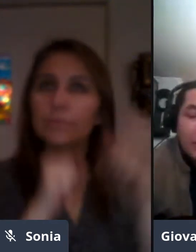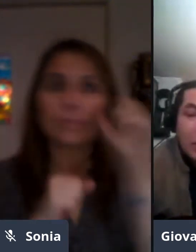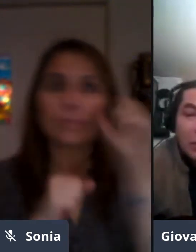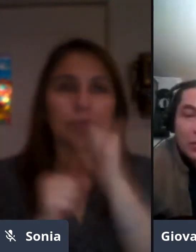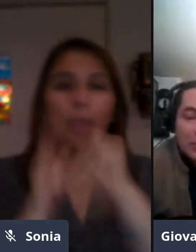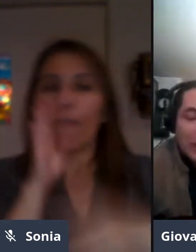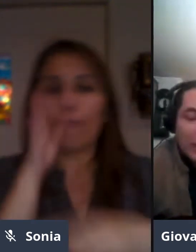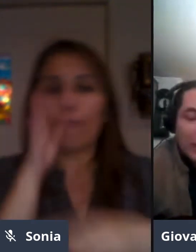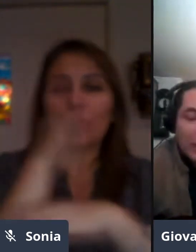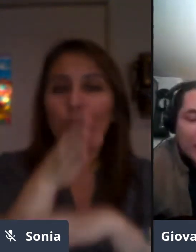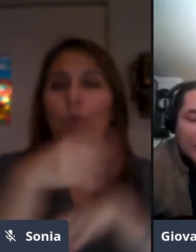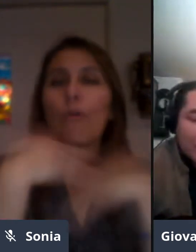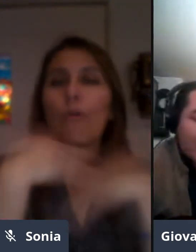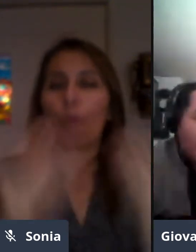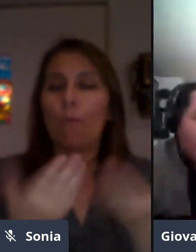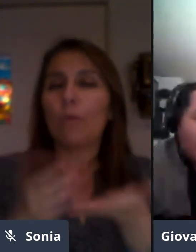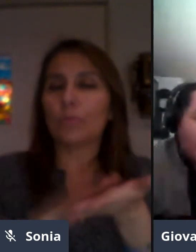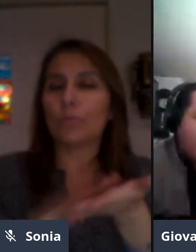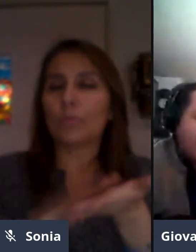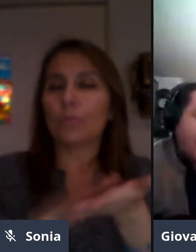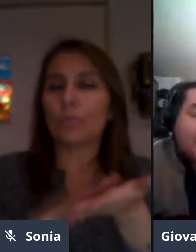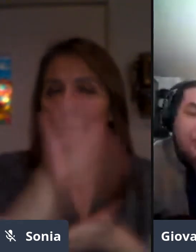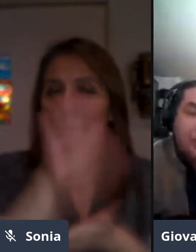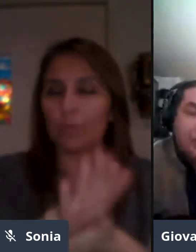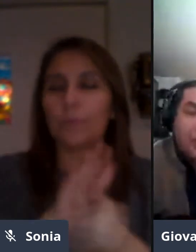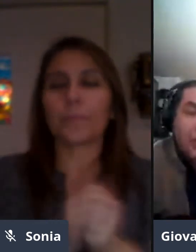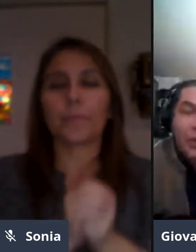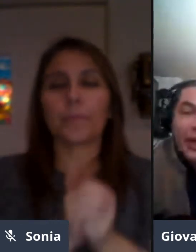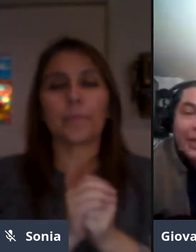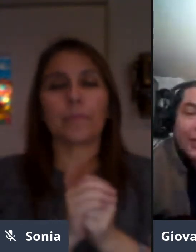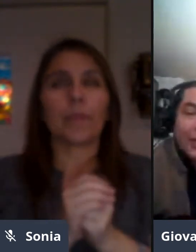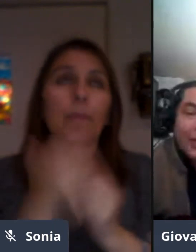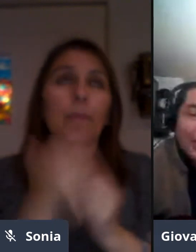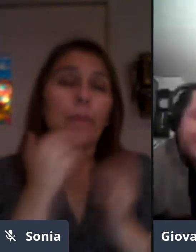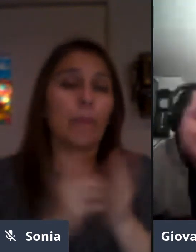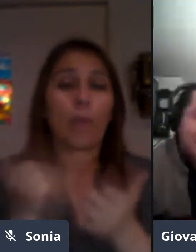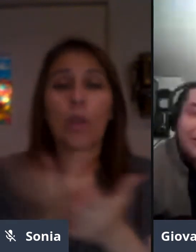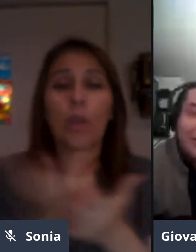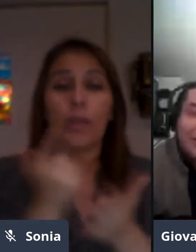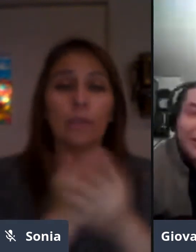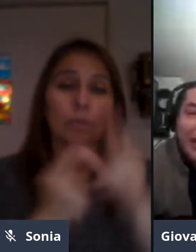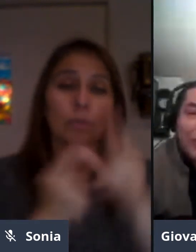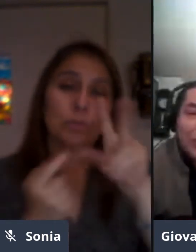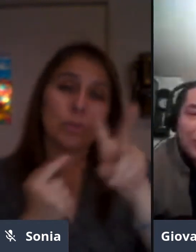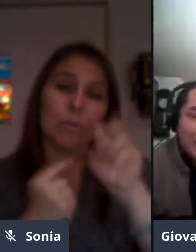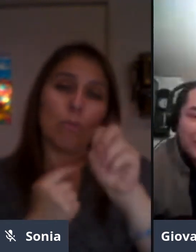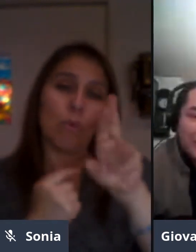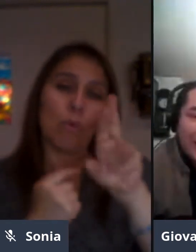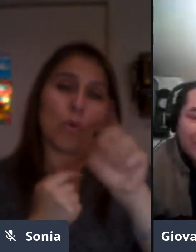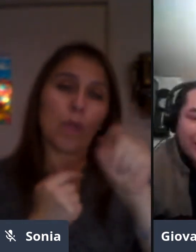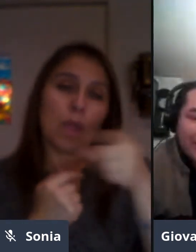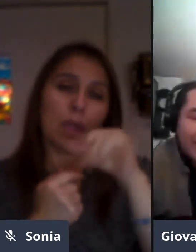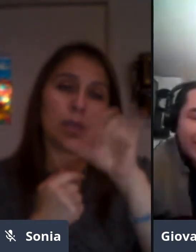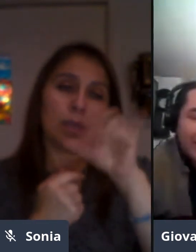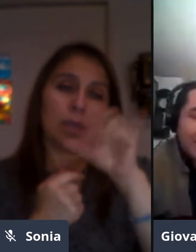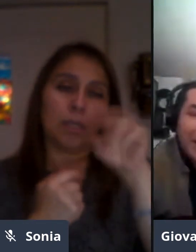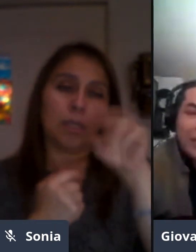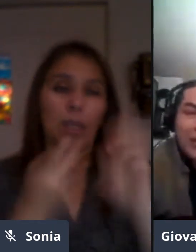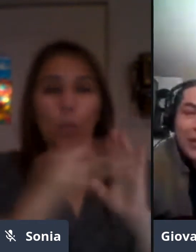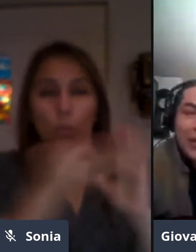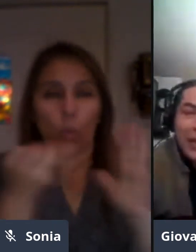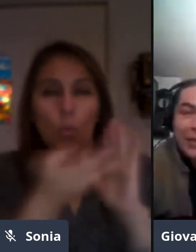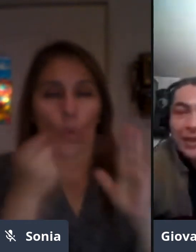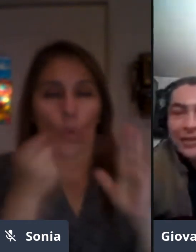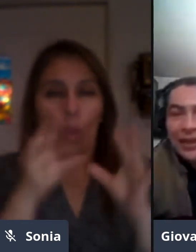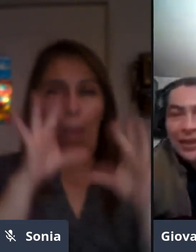nos miraba por ejemplo en libros como la vorágine con aquella explotación del caucho y hoy se da cuenta que si algo está vigente